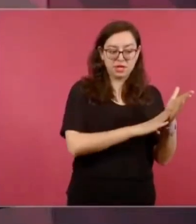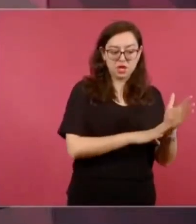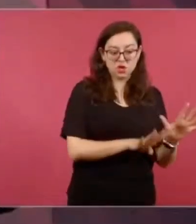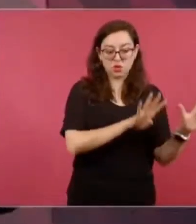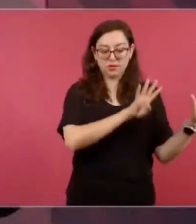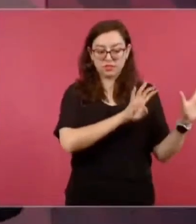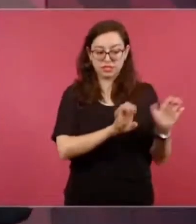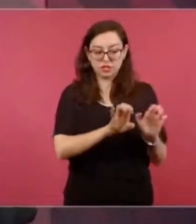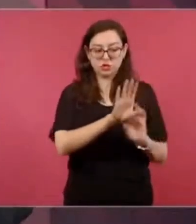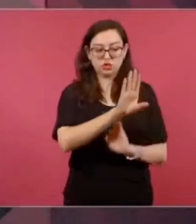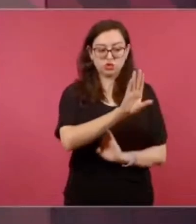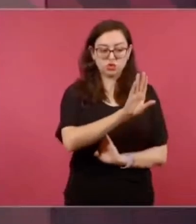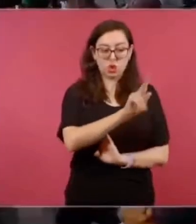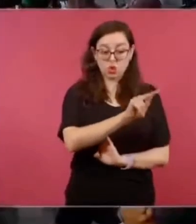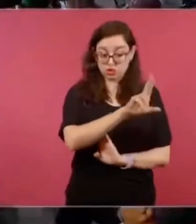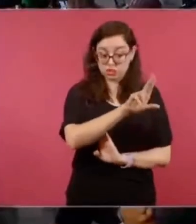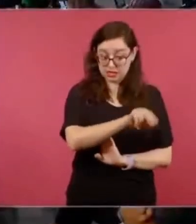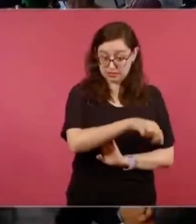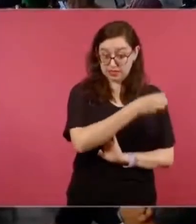desde el inicio